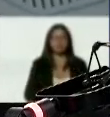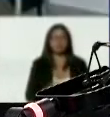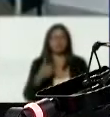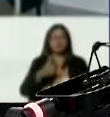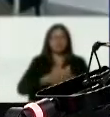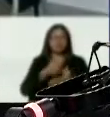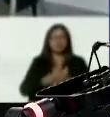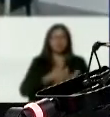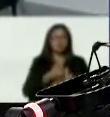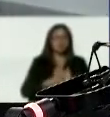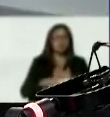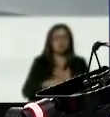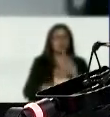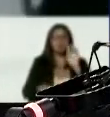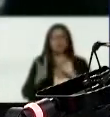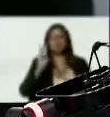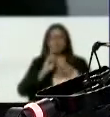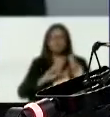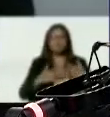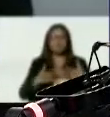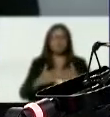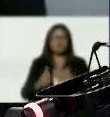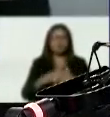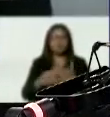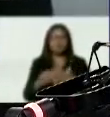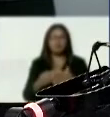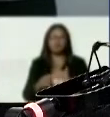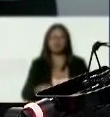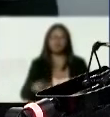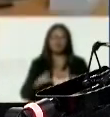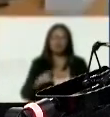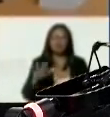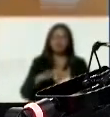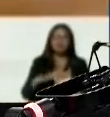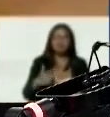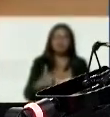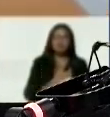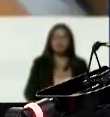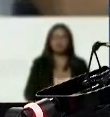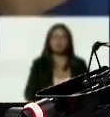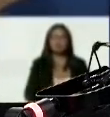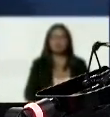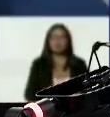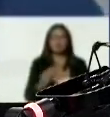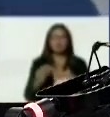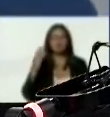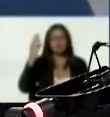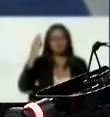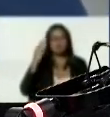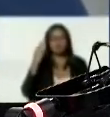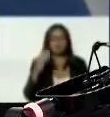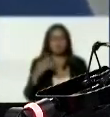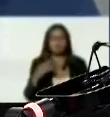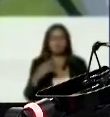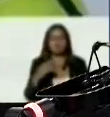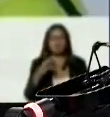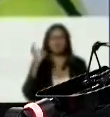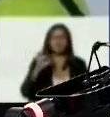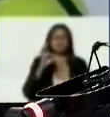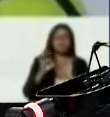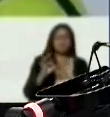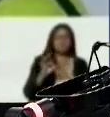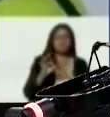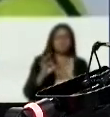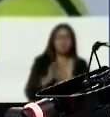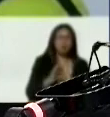Nos dice que lo que ocurrió en diciembre y en carnavales pareciera que no se aprendió. Porque este